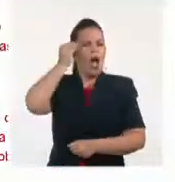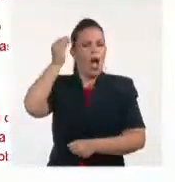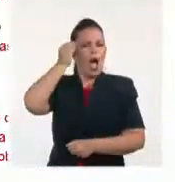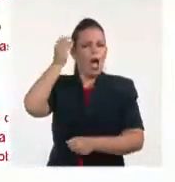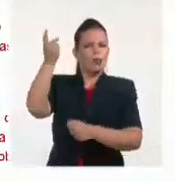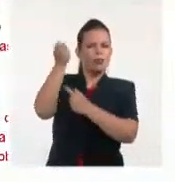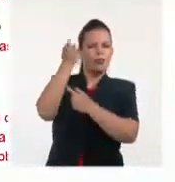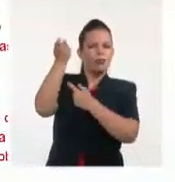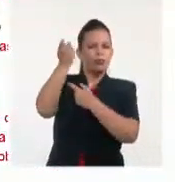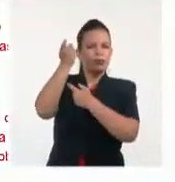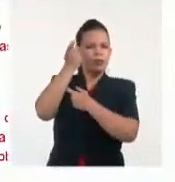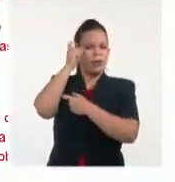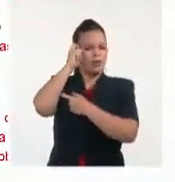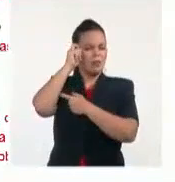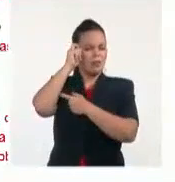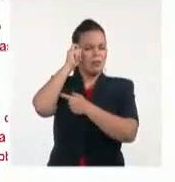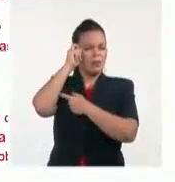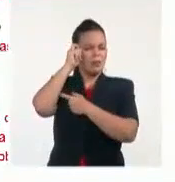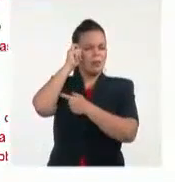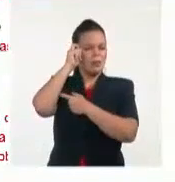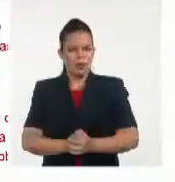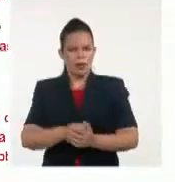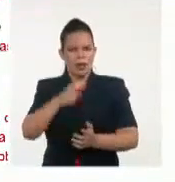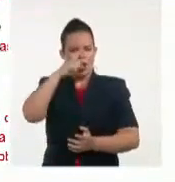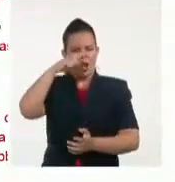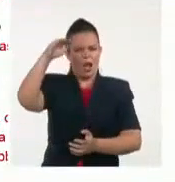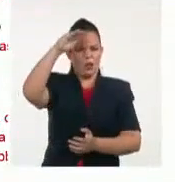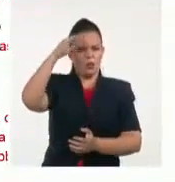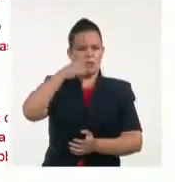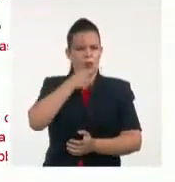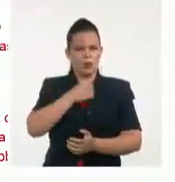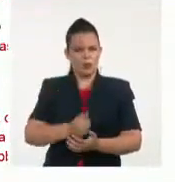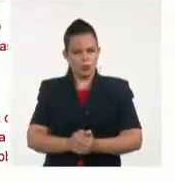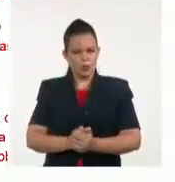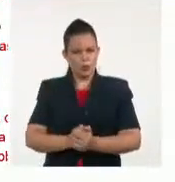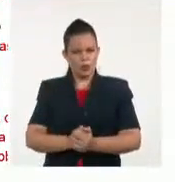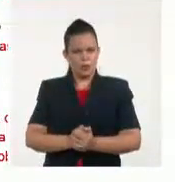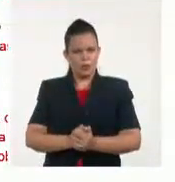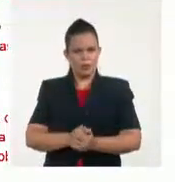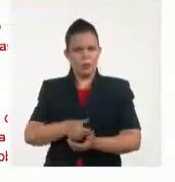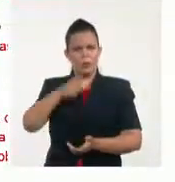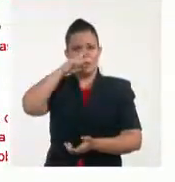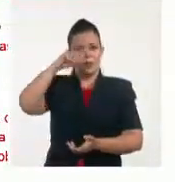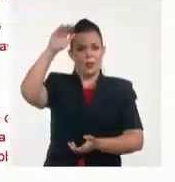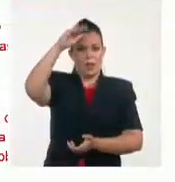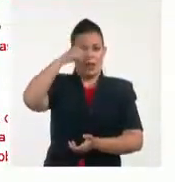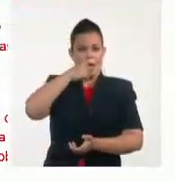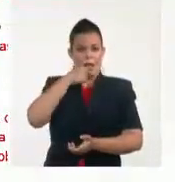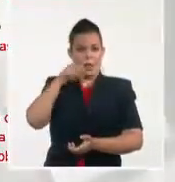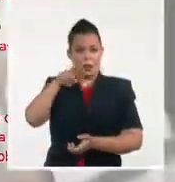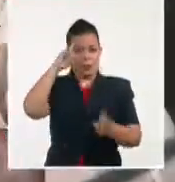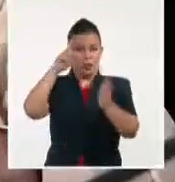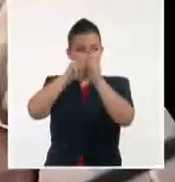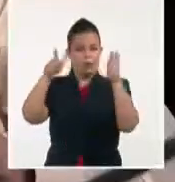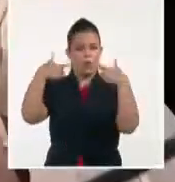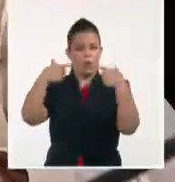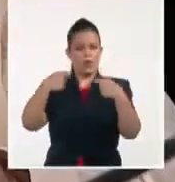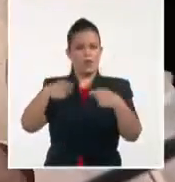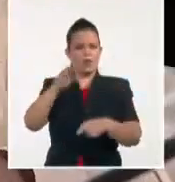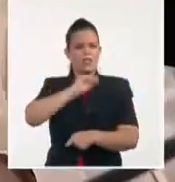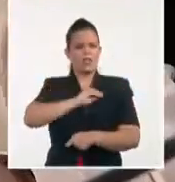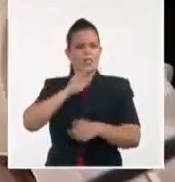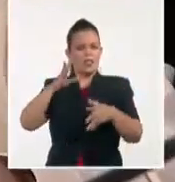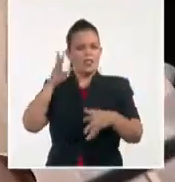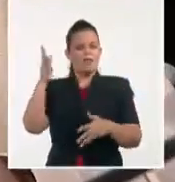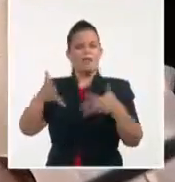consagrado. El científico consagrado ha de sentirse feliz cuando uno de sus discípulos lo supera.